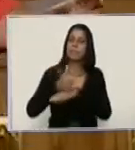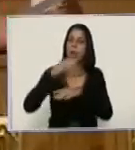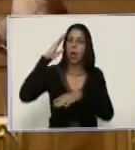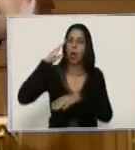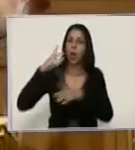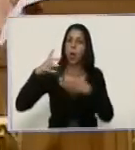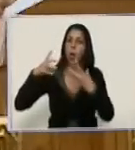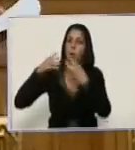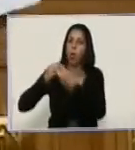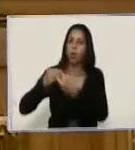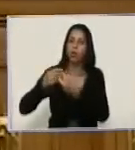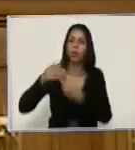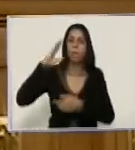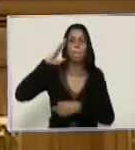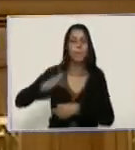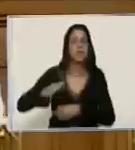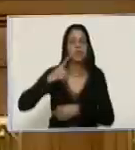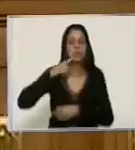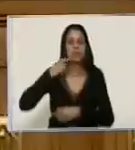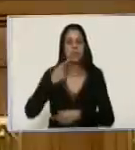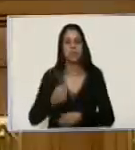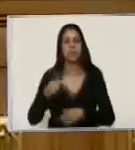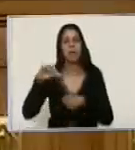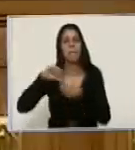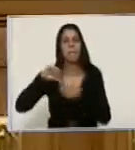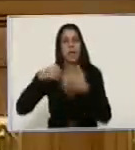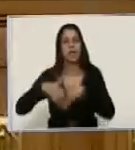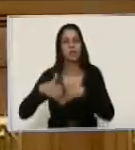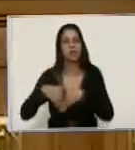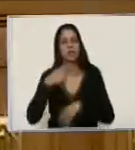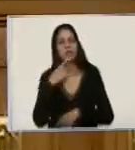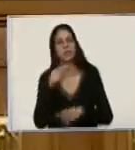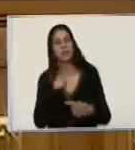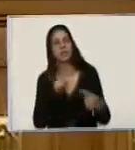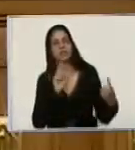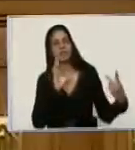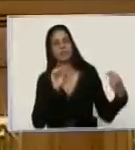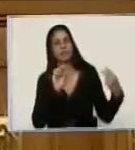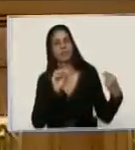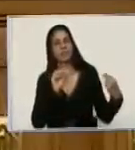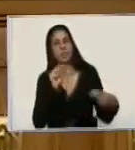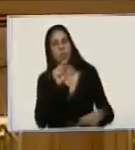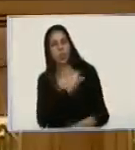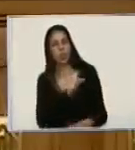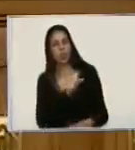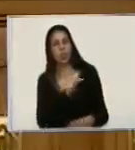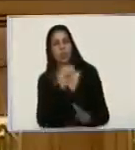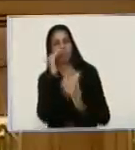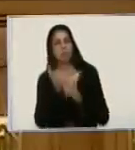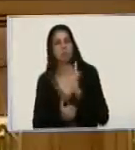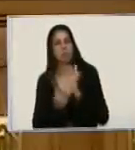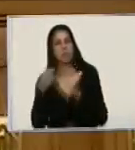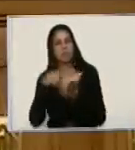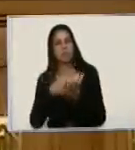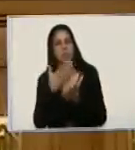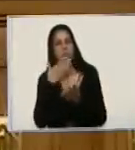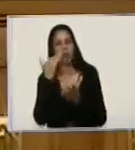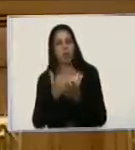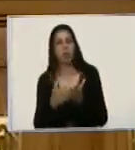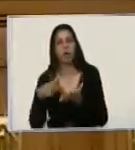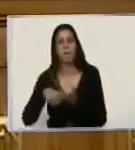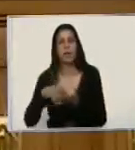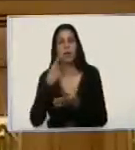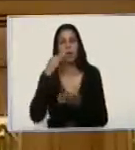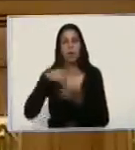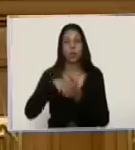vienen las petroleras y le dicen a Carlos Delgado Chalbó: mire, usted tiene que bajar los impuestos y la regalía, porque si no nos vamos a